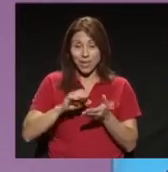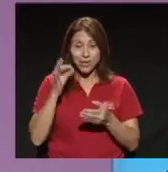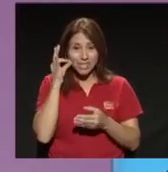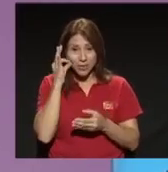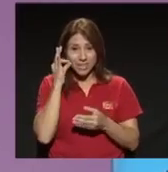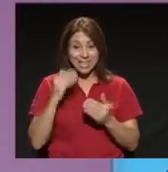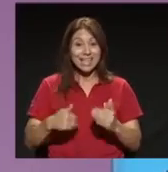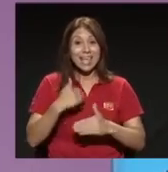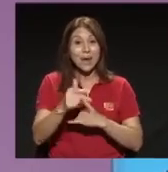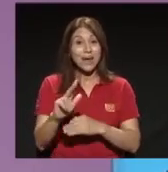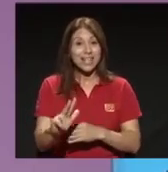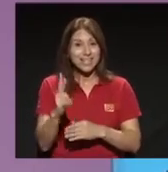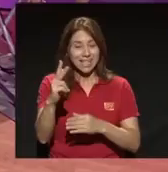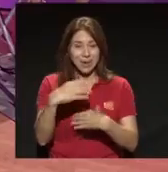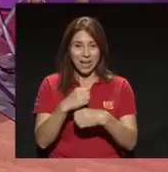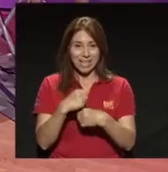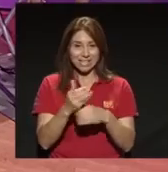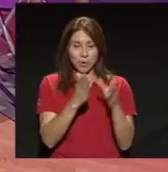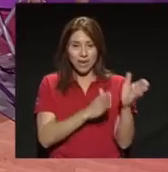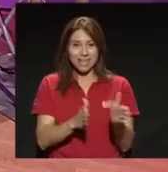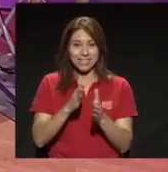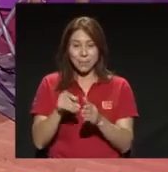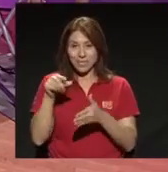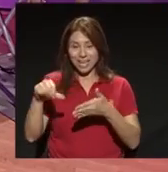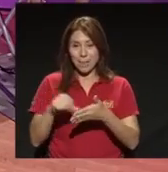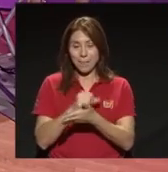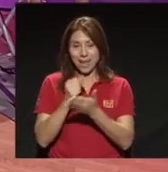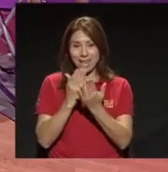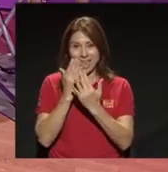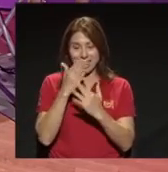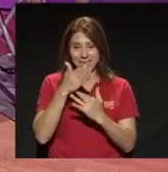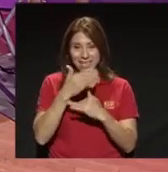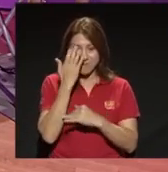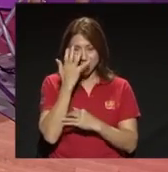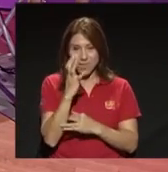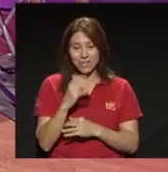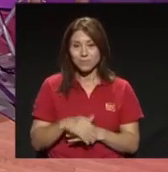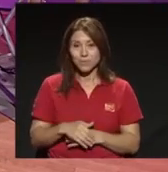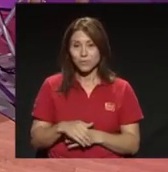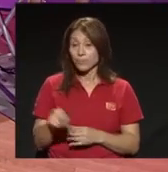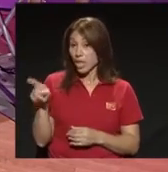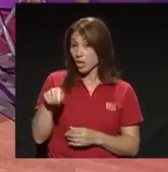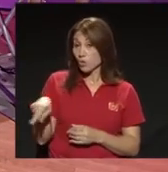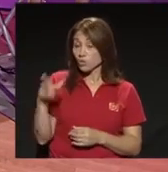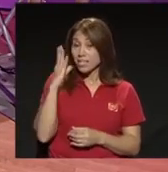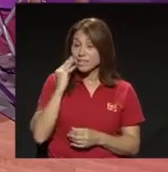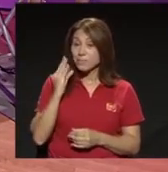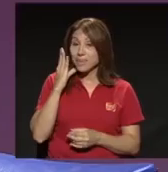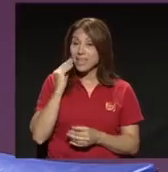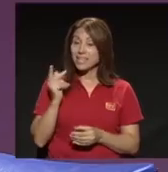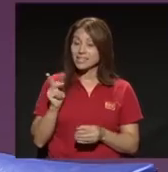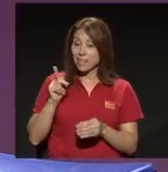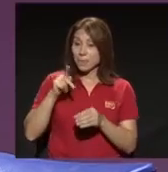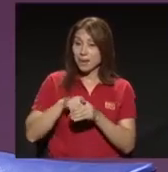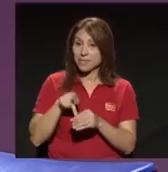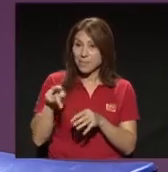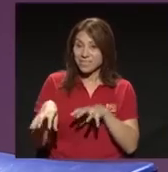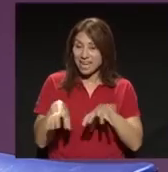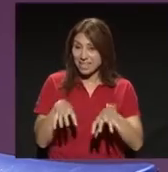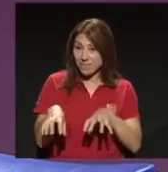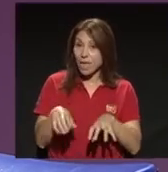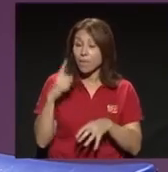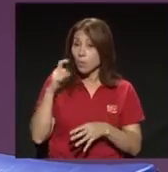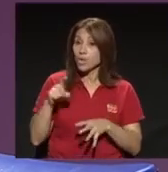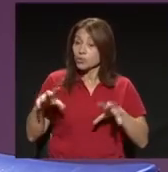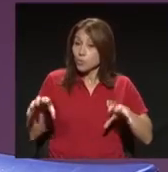ahí la página desde las páginas y cómo ha sido la experiencia de ustedes de pertenecer a esta actividad que es un activismo